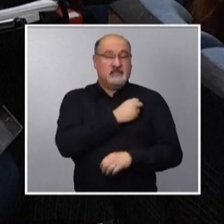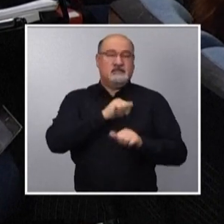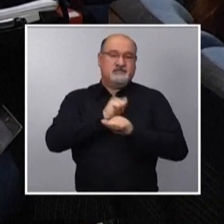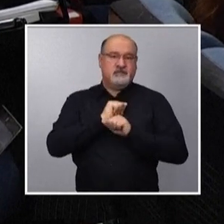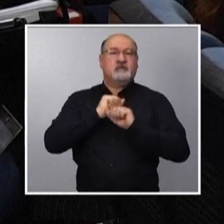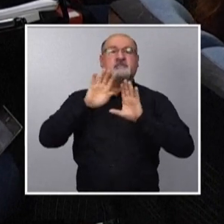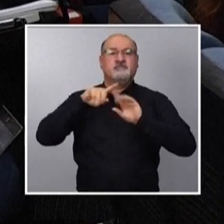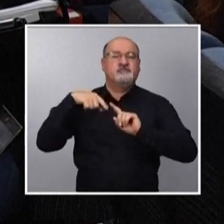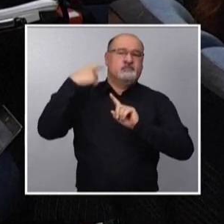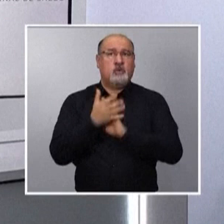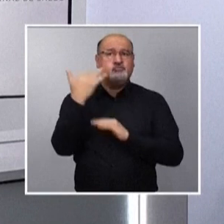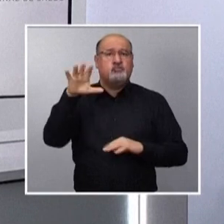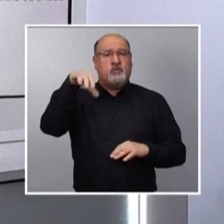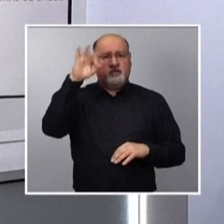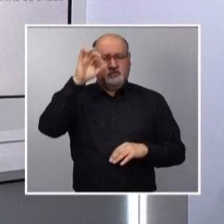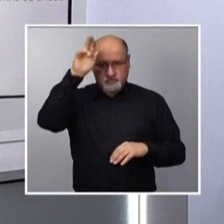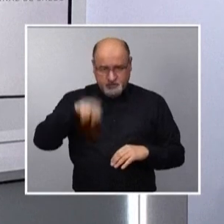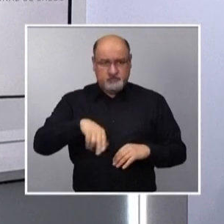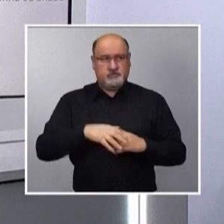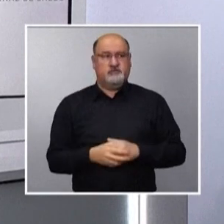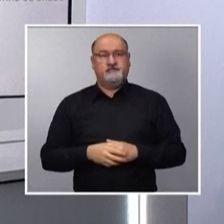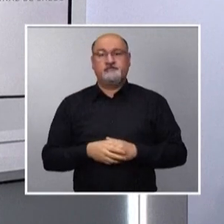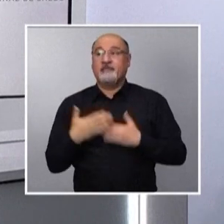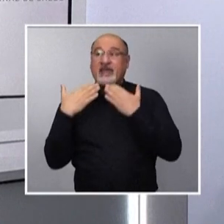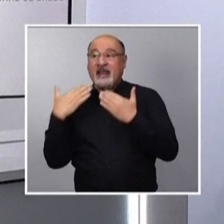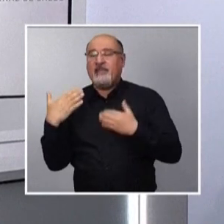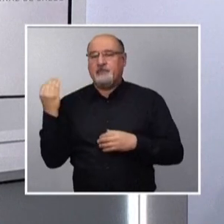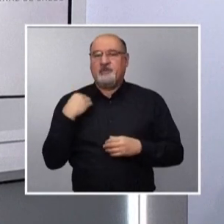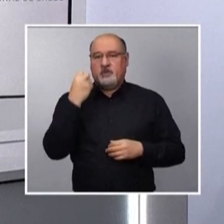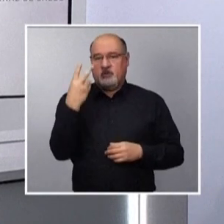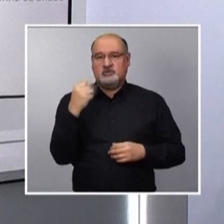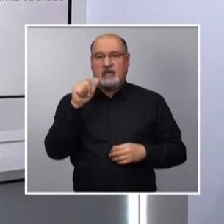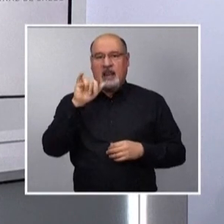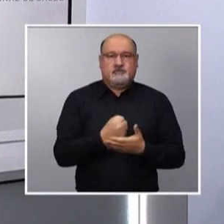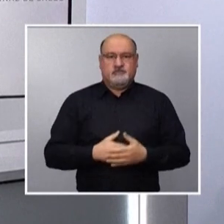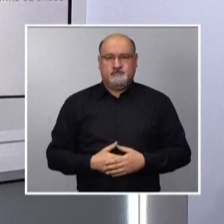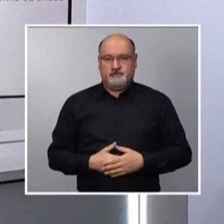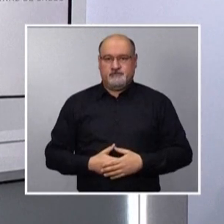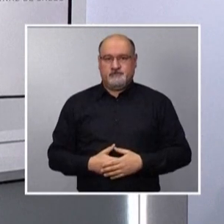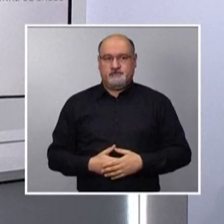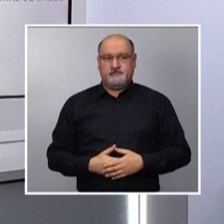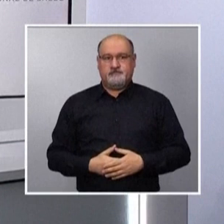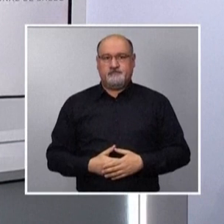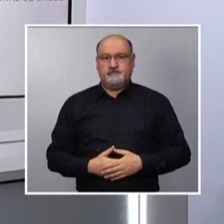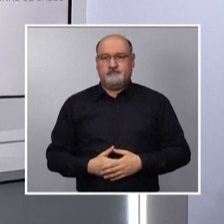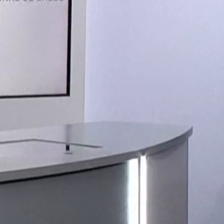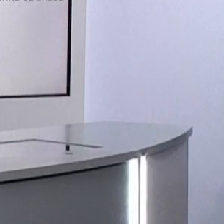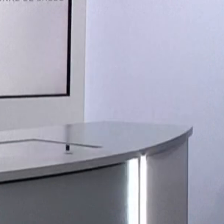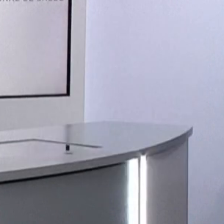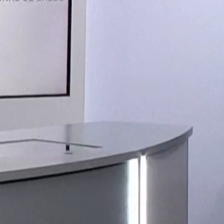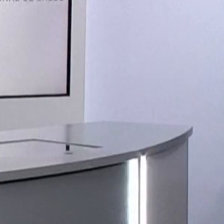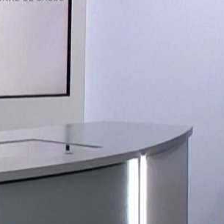ha anunciado la ministra de Sanidad, Carolina Darias, la caída continuada en el número de contagios permite soñar con volver a la